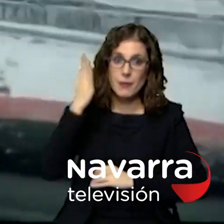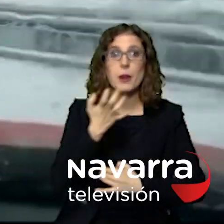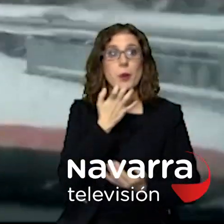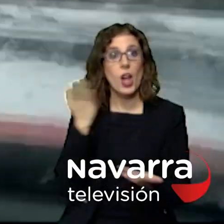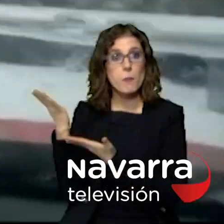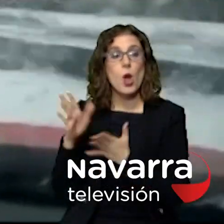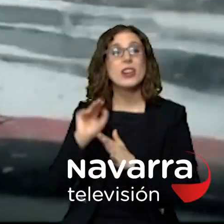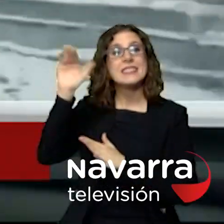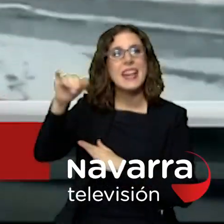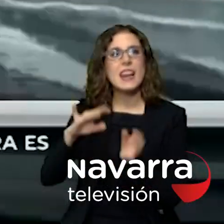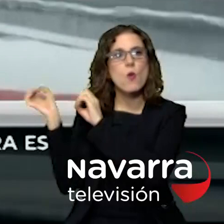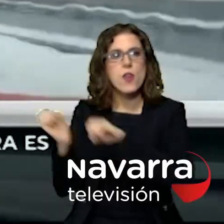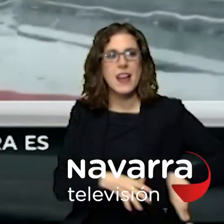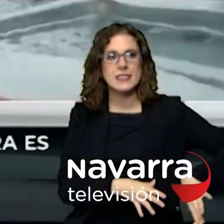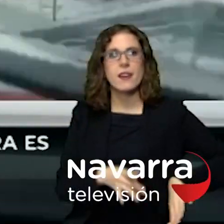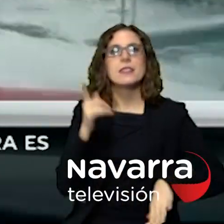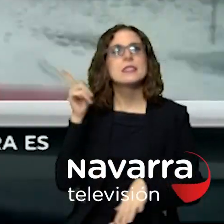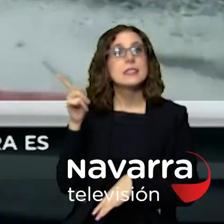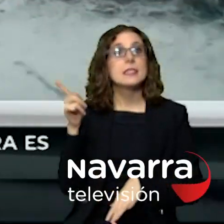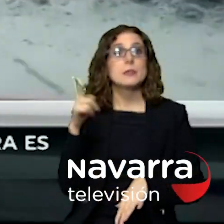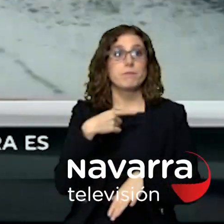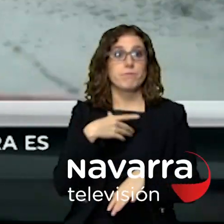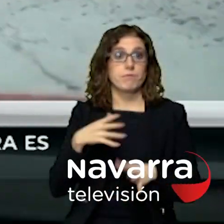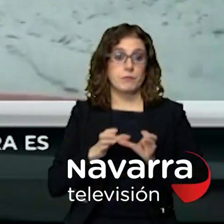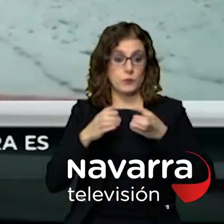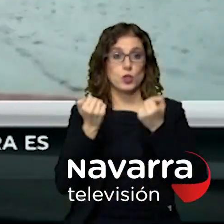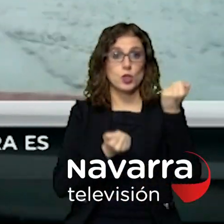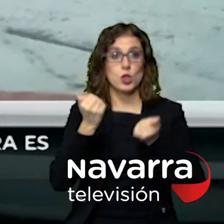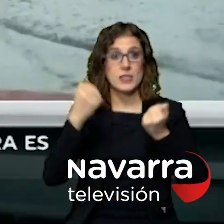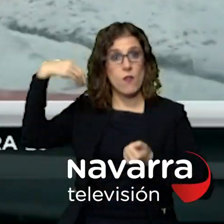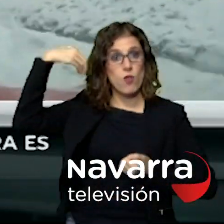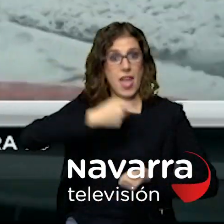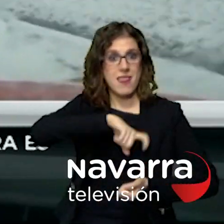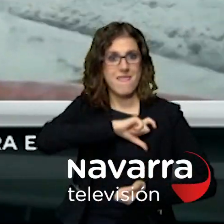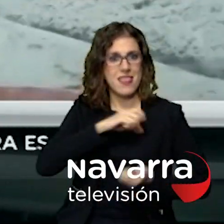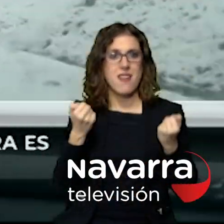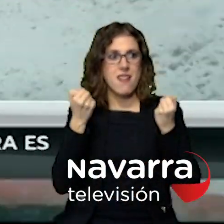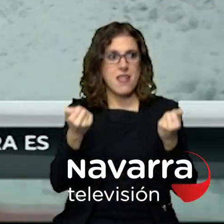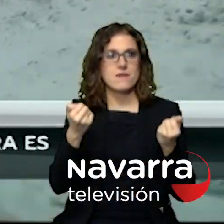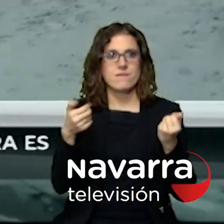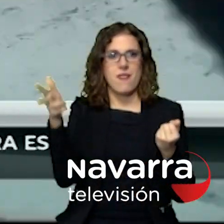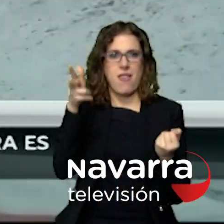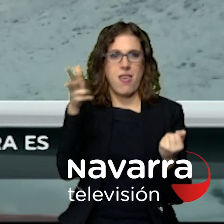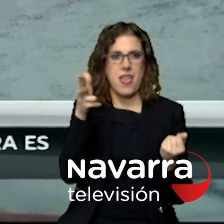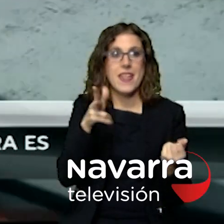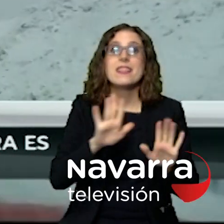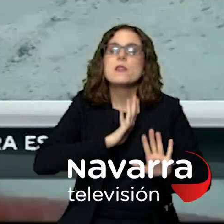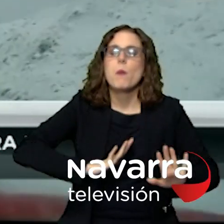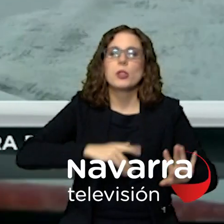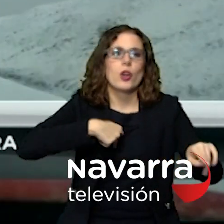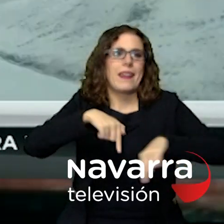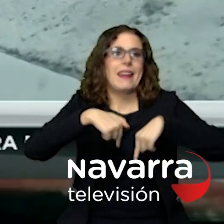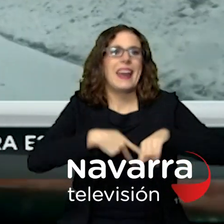lo van a ver. Son imágenes captadas por una patrulla de policía foral. De momento, la red principal de carreteras no registra incidencias, pero hay dos